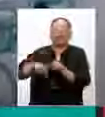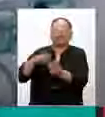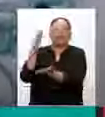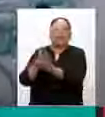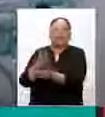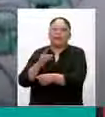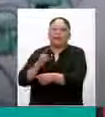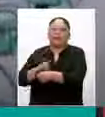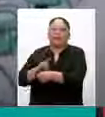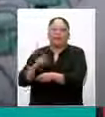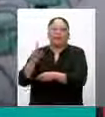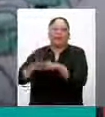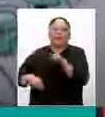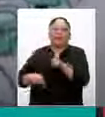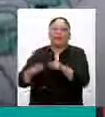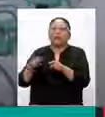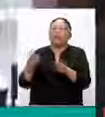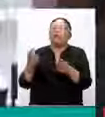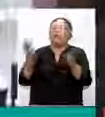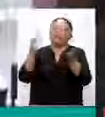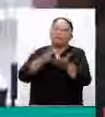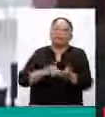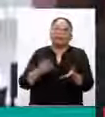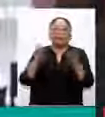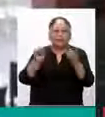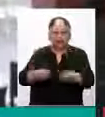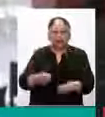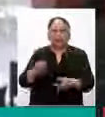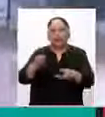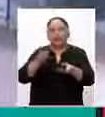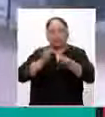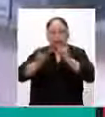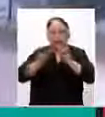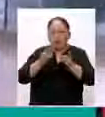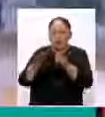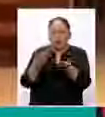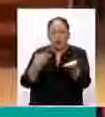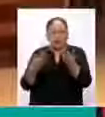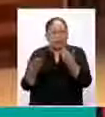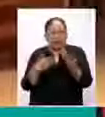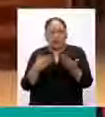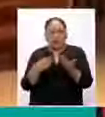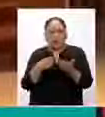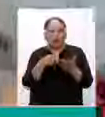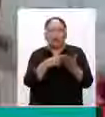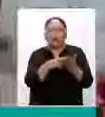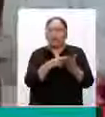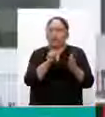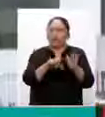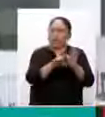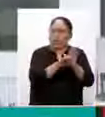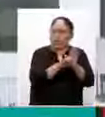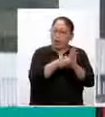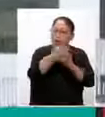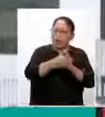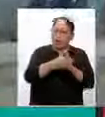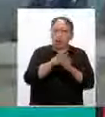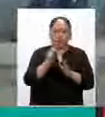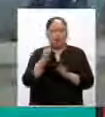el Tribunal Constitucional para que se haga un examen sobre la constitucionalidad o no constitucionalidad de la norma.